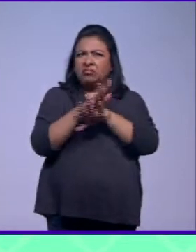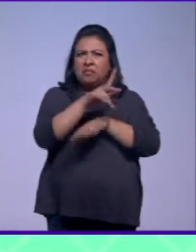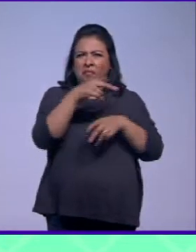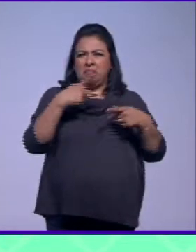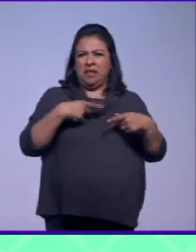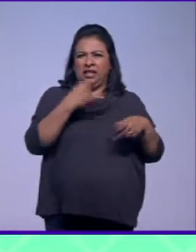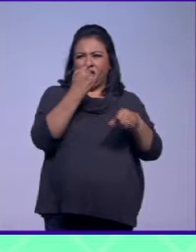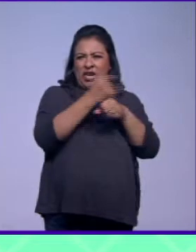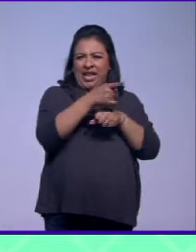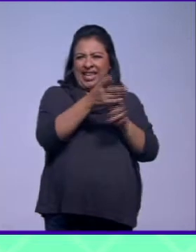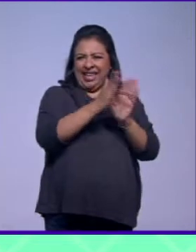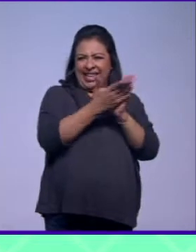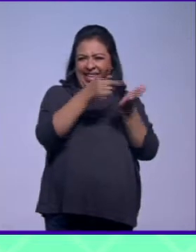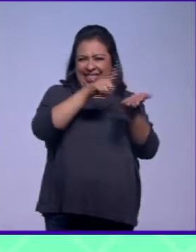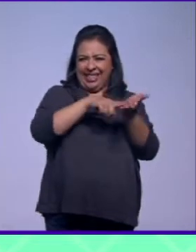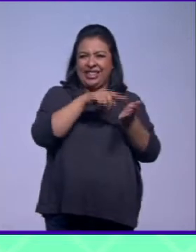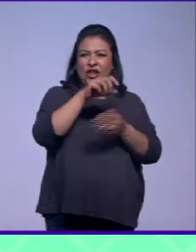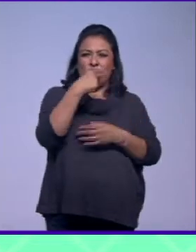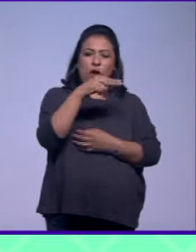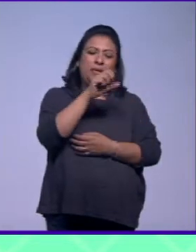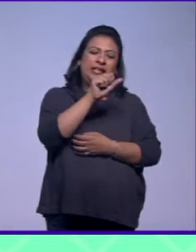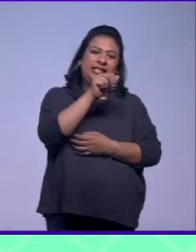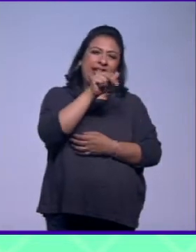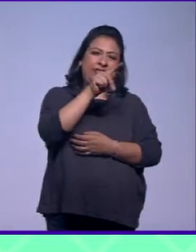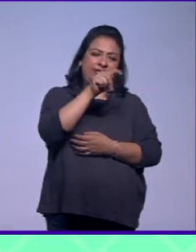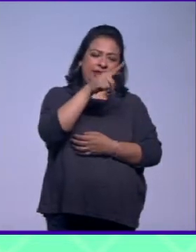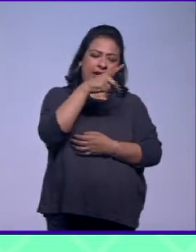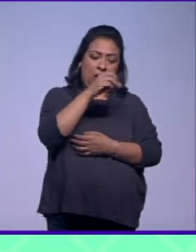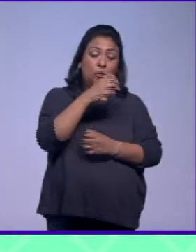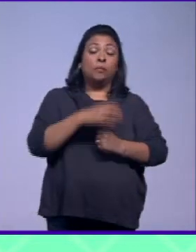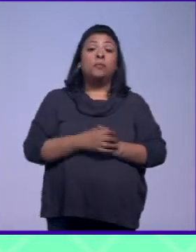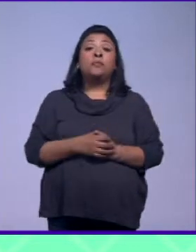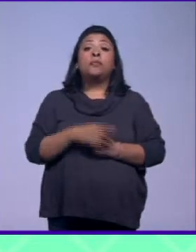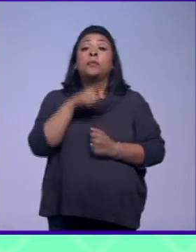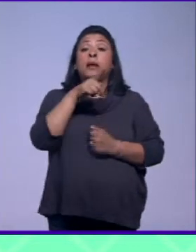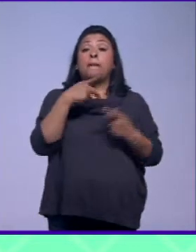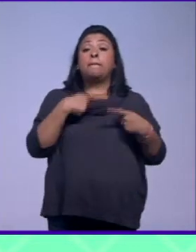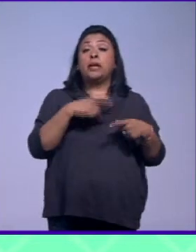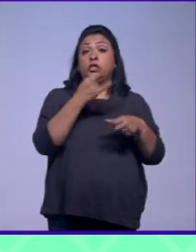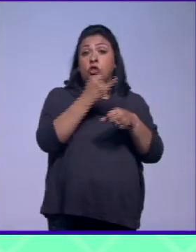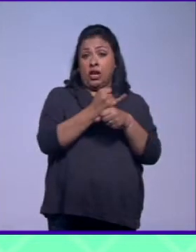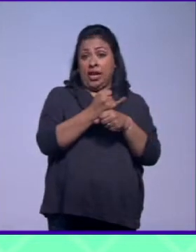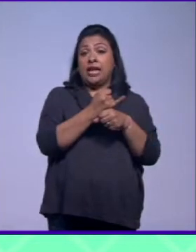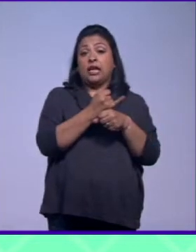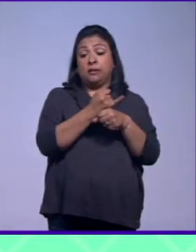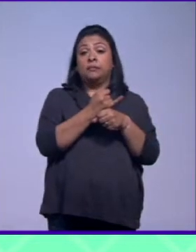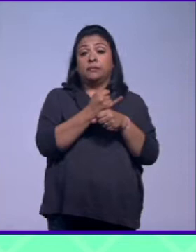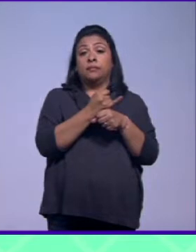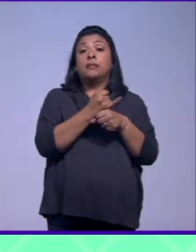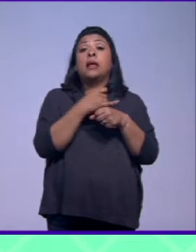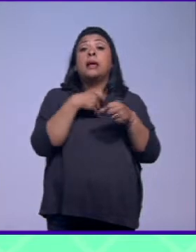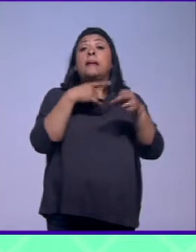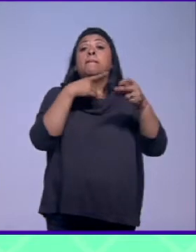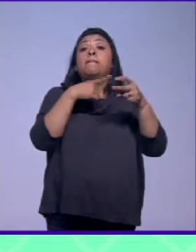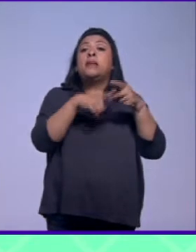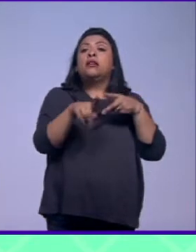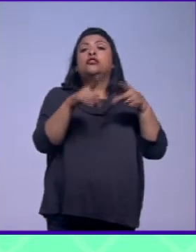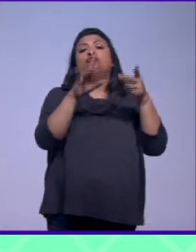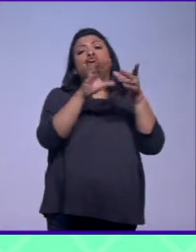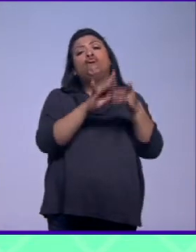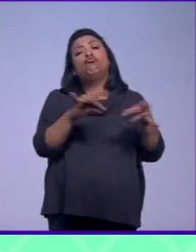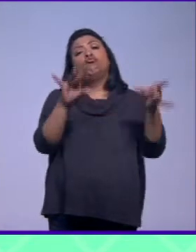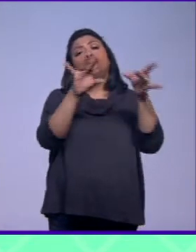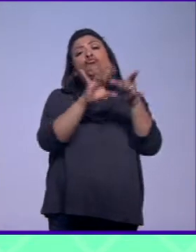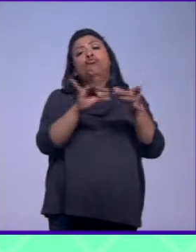santiago santiago el personaje de aparición forzada es un personaje que lo empieza a narrar de la